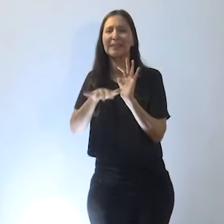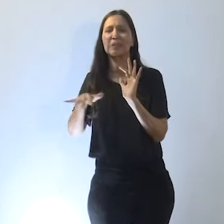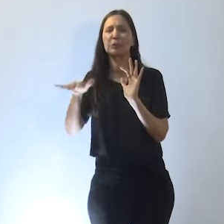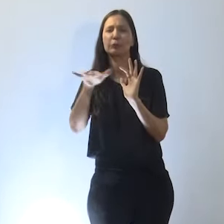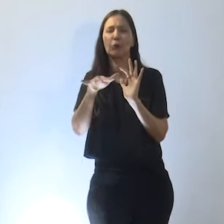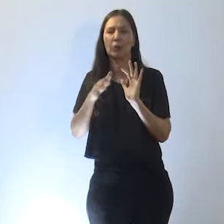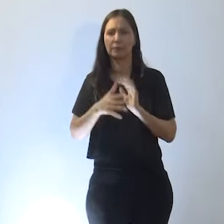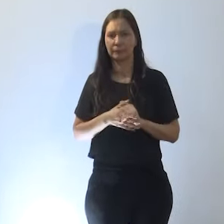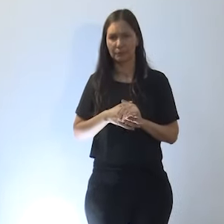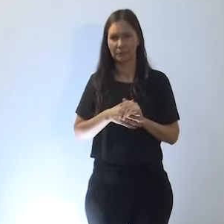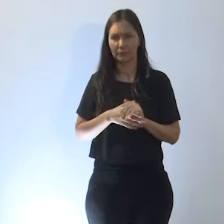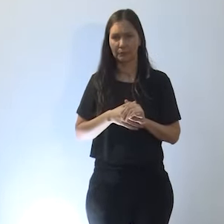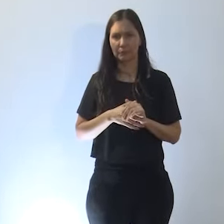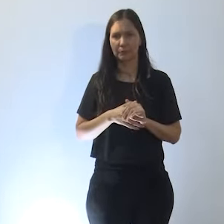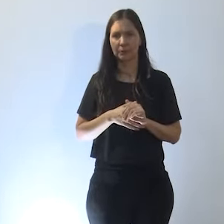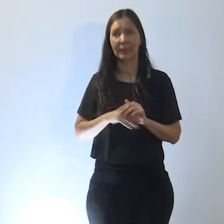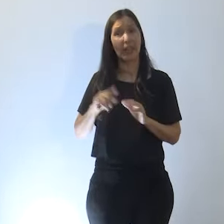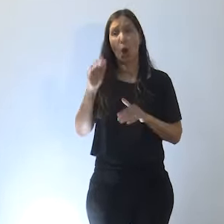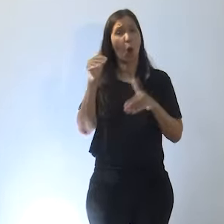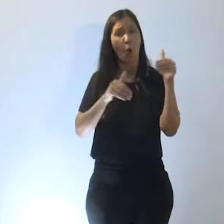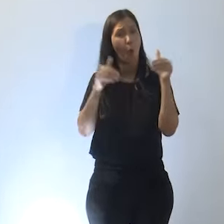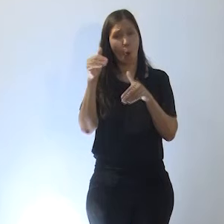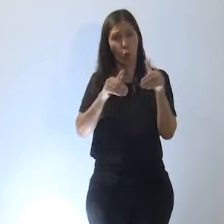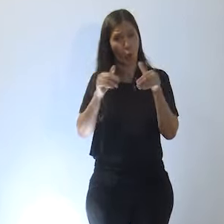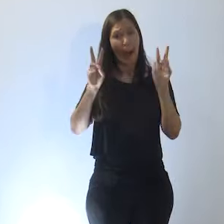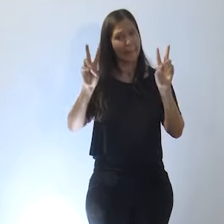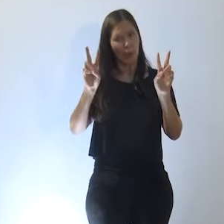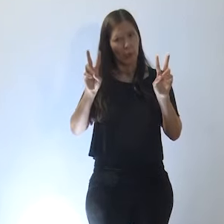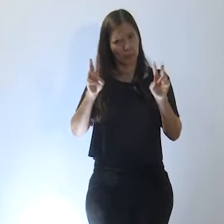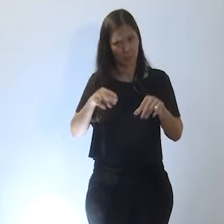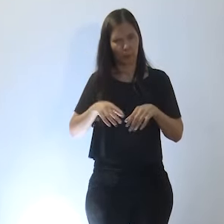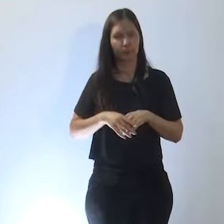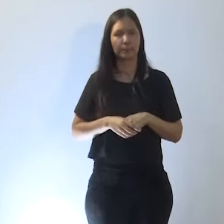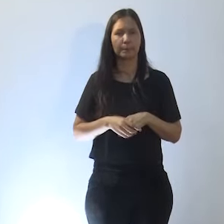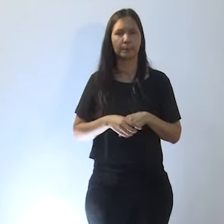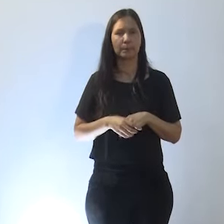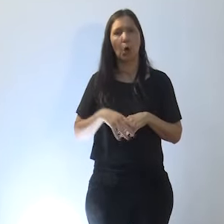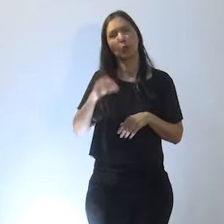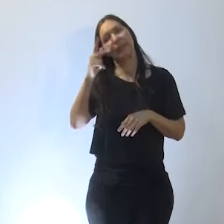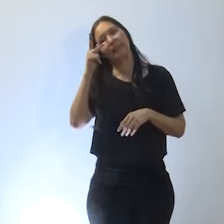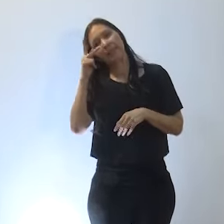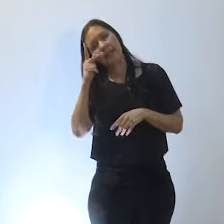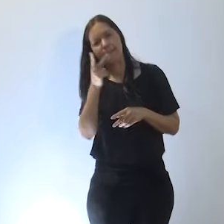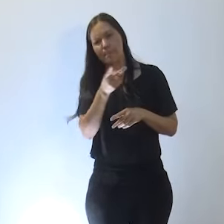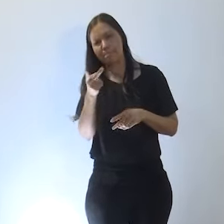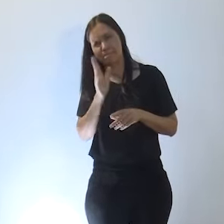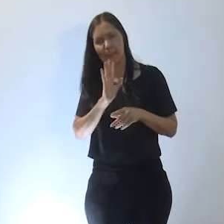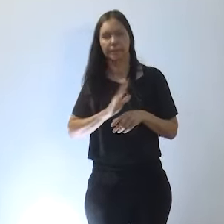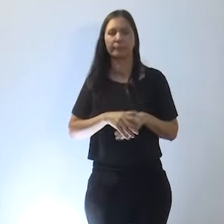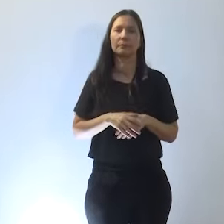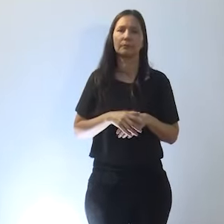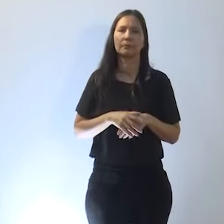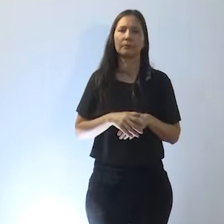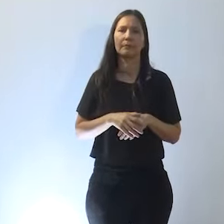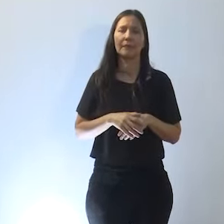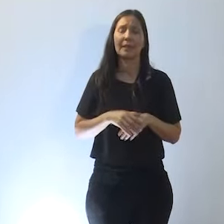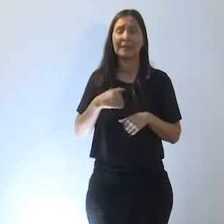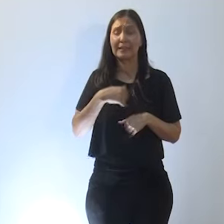no que no votó al peronismo quis nismo y me parece